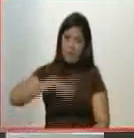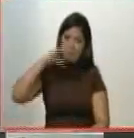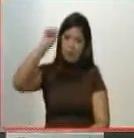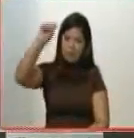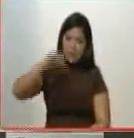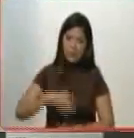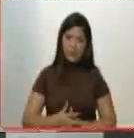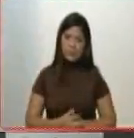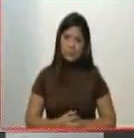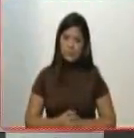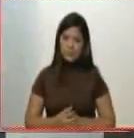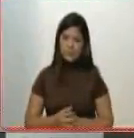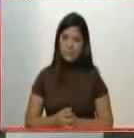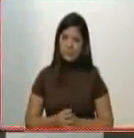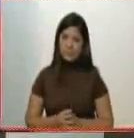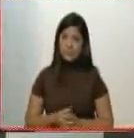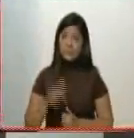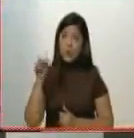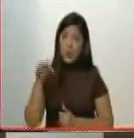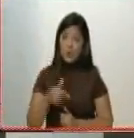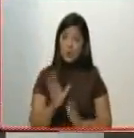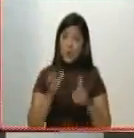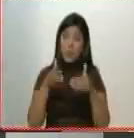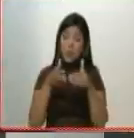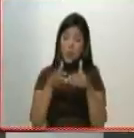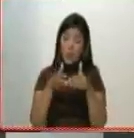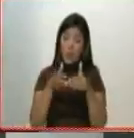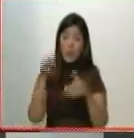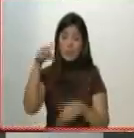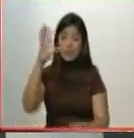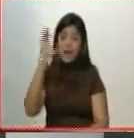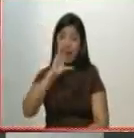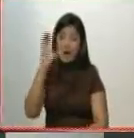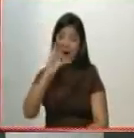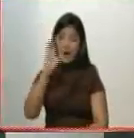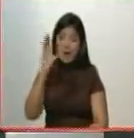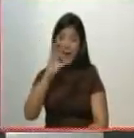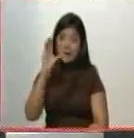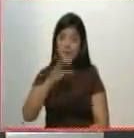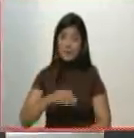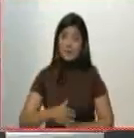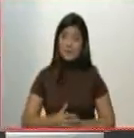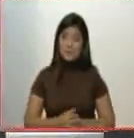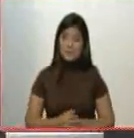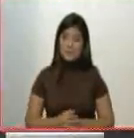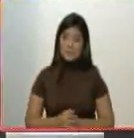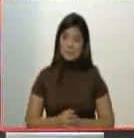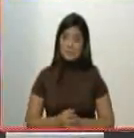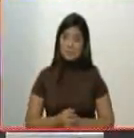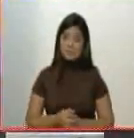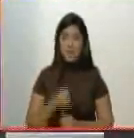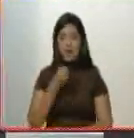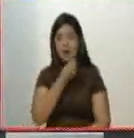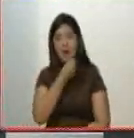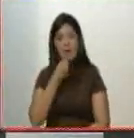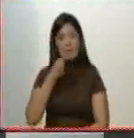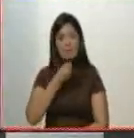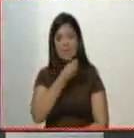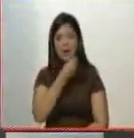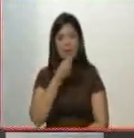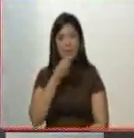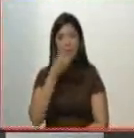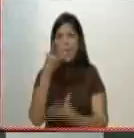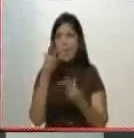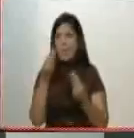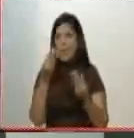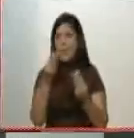Nicolás Maduro Moros, una agrupación de Caracas, de nuestra ciudad capital, que ha estado amenizando a los miles